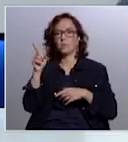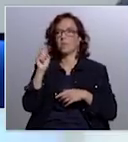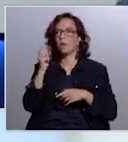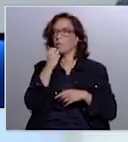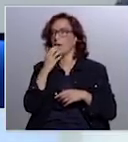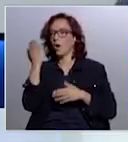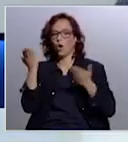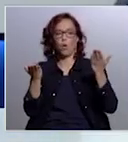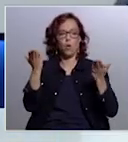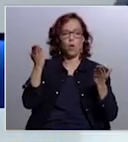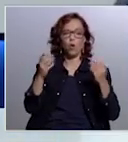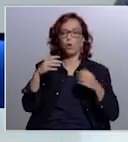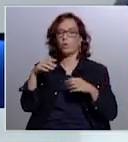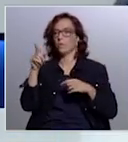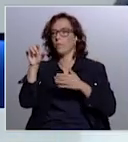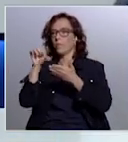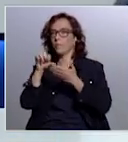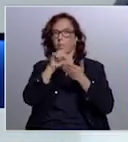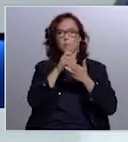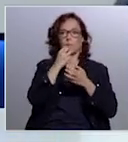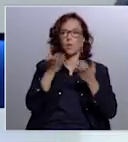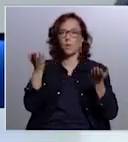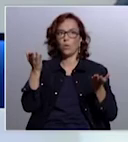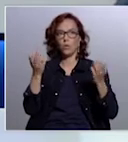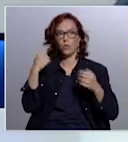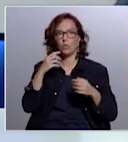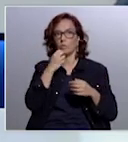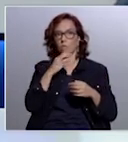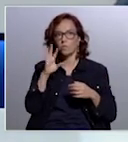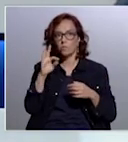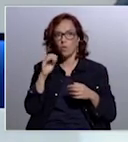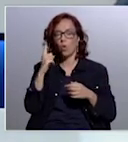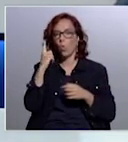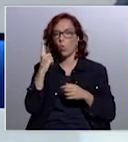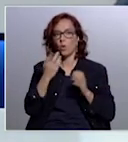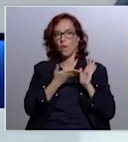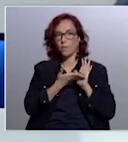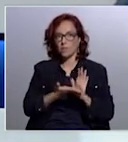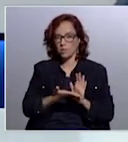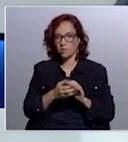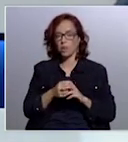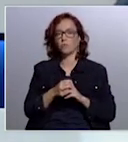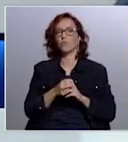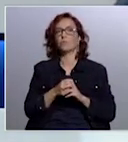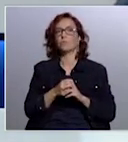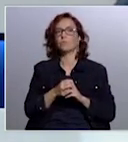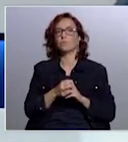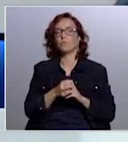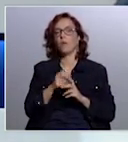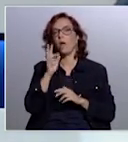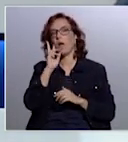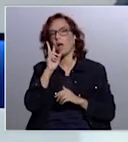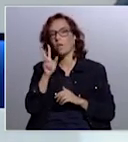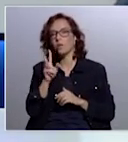esté y bueno tenemos que pensar una temporada determinada y tenemos que tener una sola presentación de cada rubro tenemos que ver